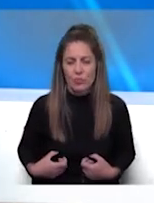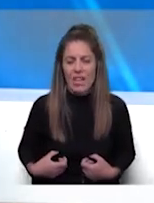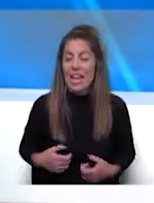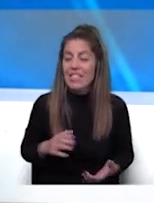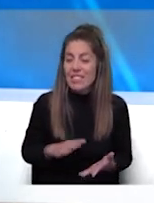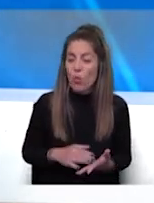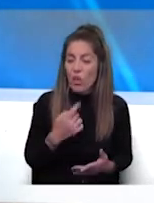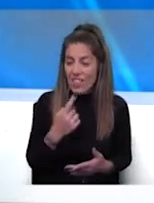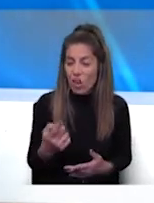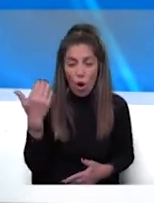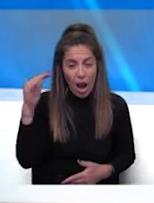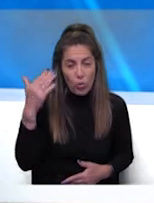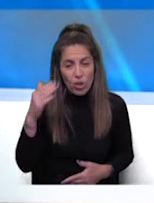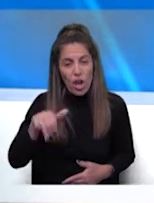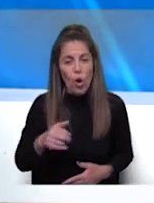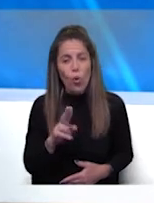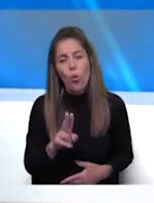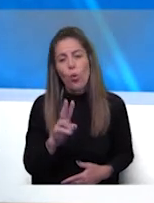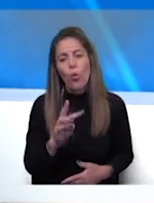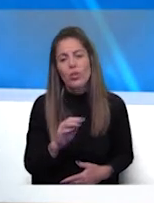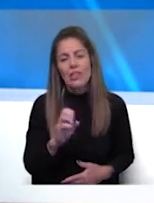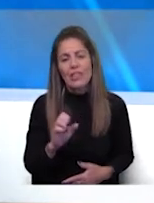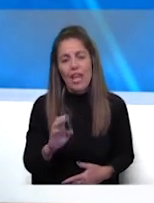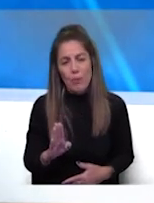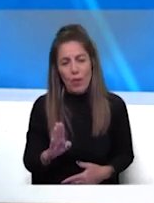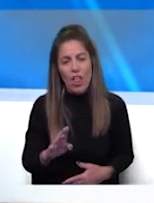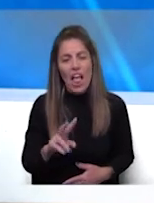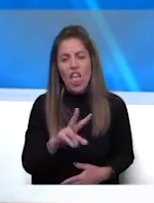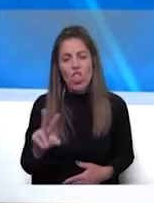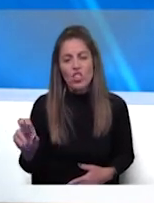Según ha dicho las autoridades de la JUTEP, hay unos 200 denuncias